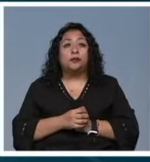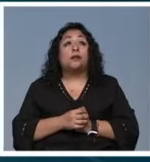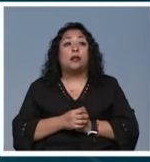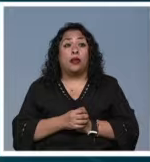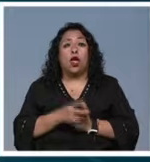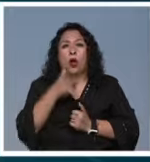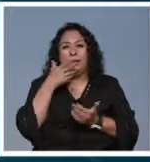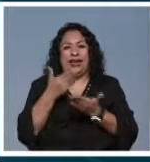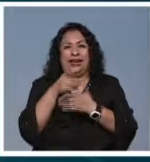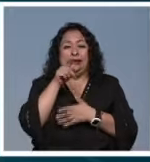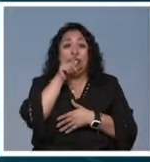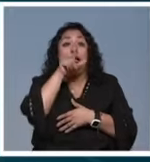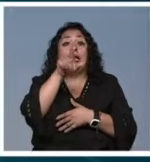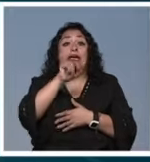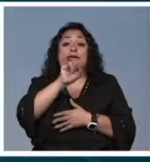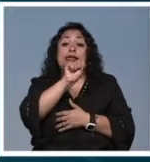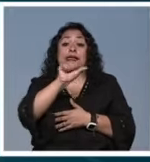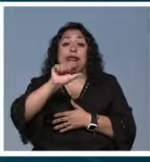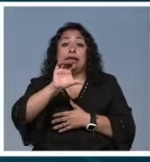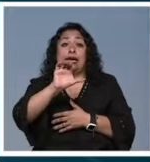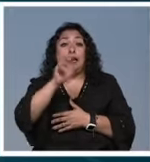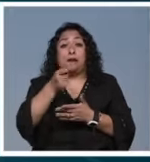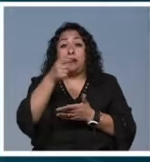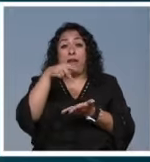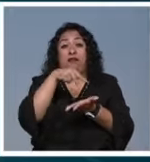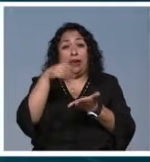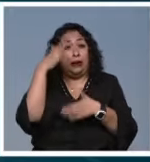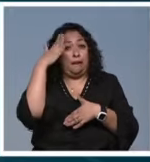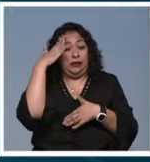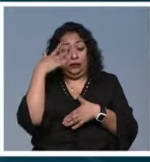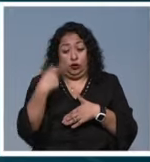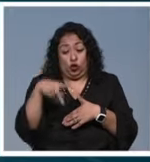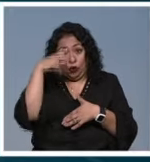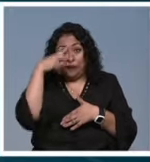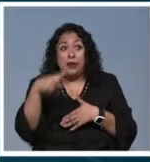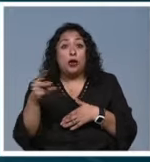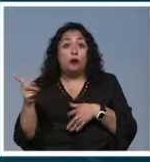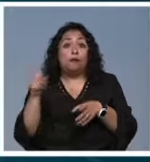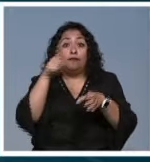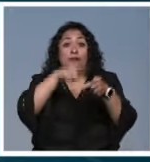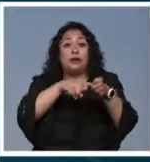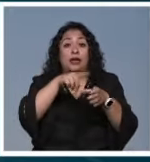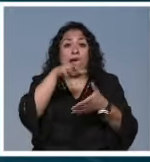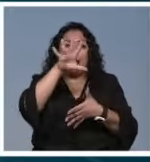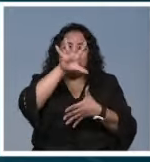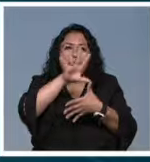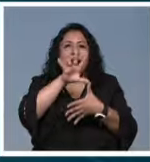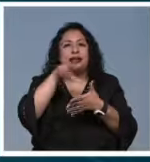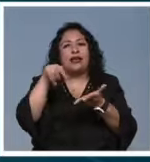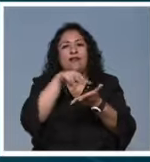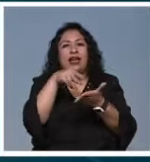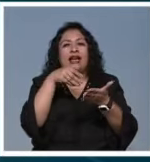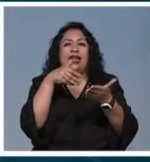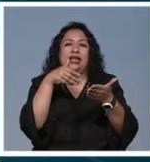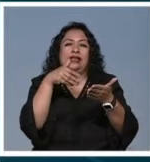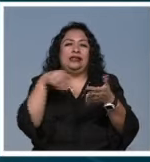El tapatío Isaac Hernández será el primer bailarín principal mexicano en formar parte del American Ballet Theatre de Nueva